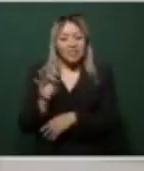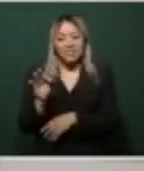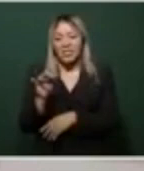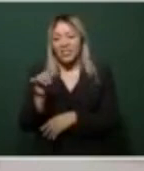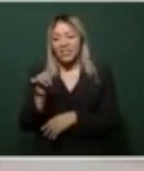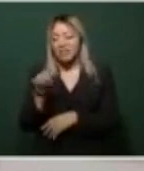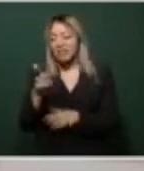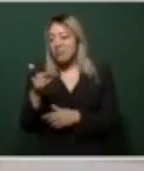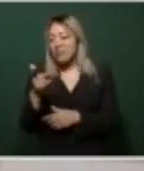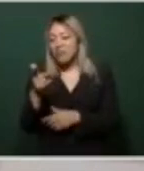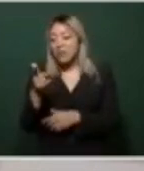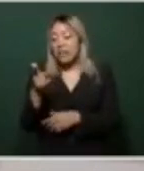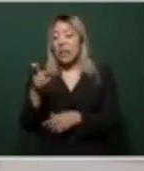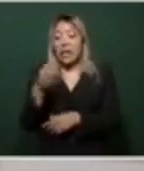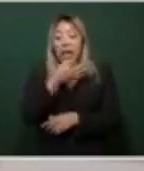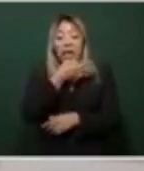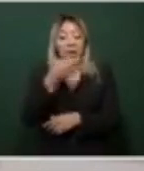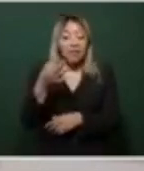circulante de dinero